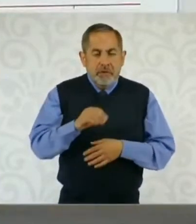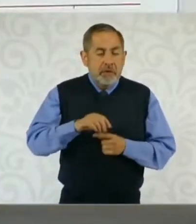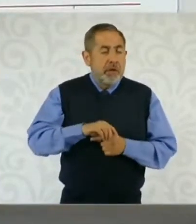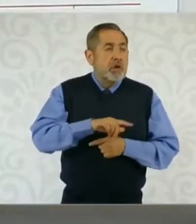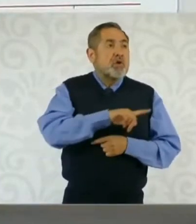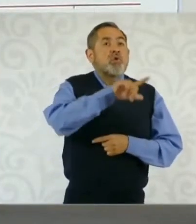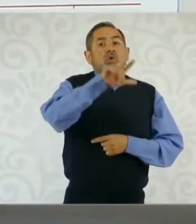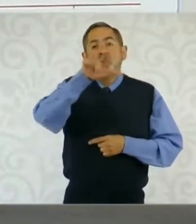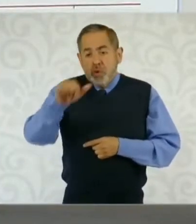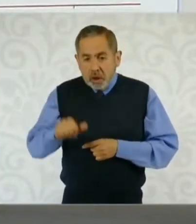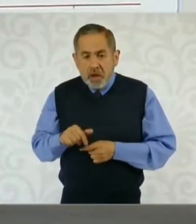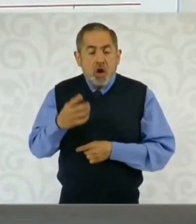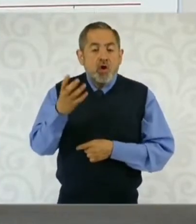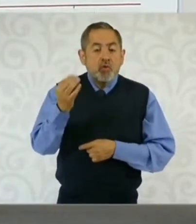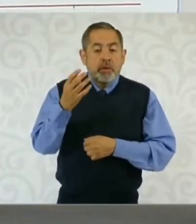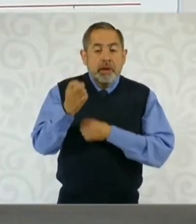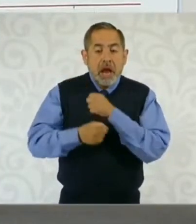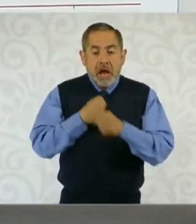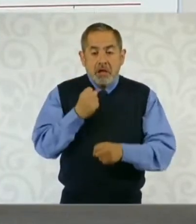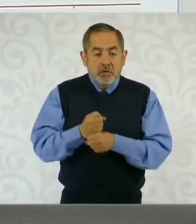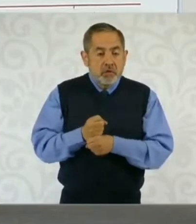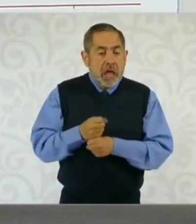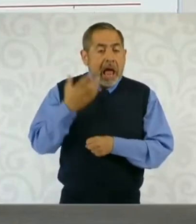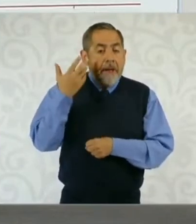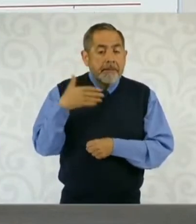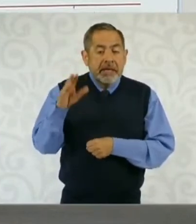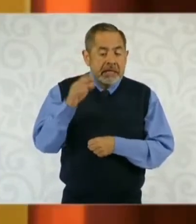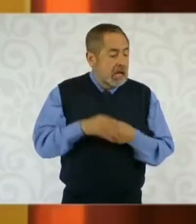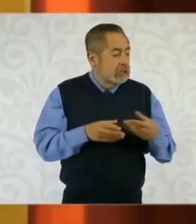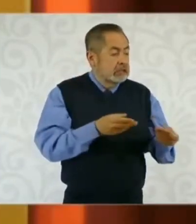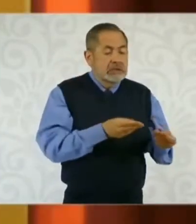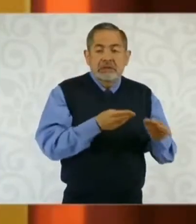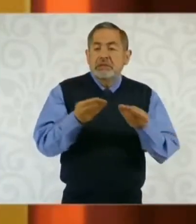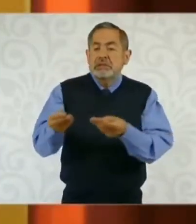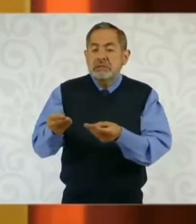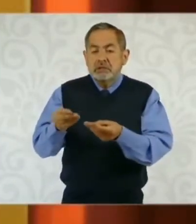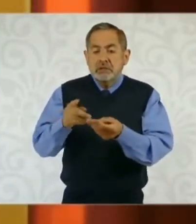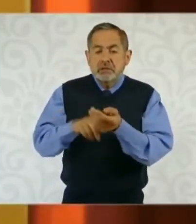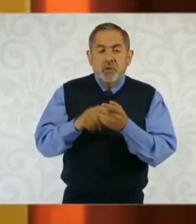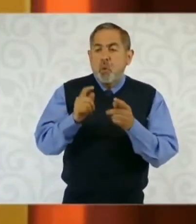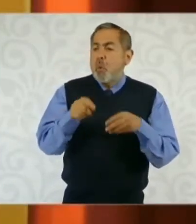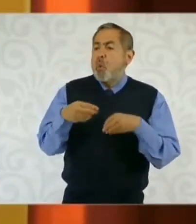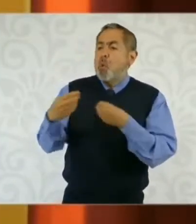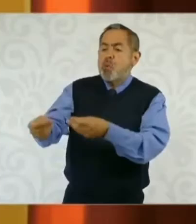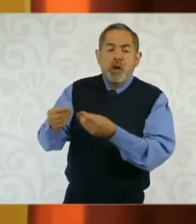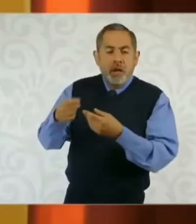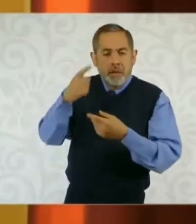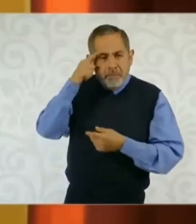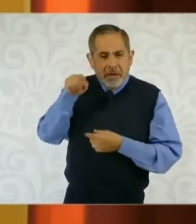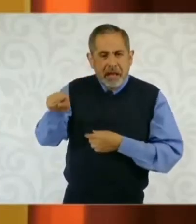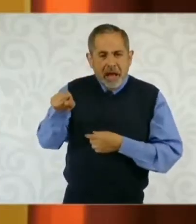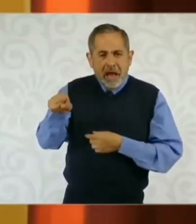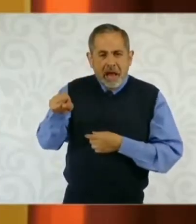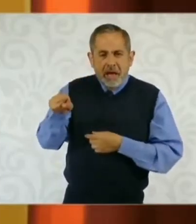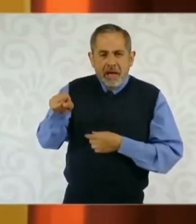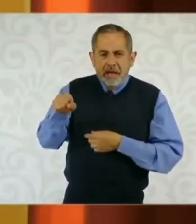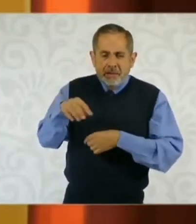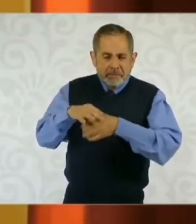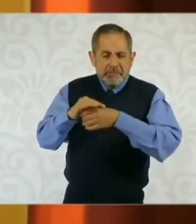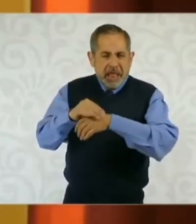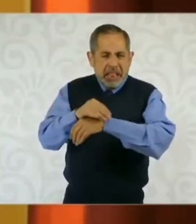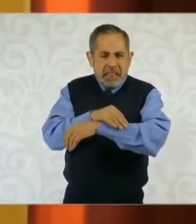años después, esta fundación entregó a un hospital del ISSSTE un aparato para cuestiones de la